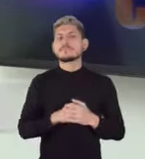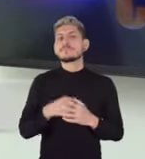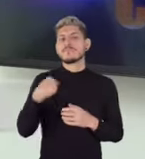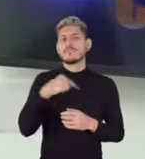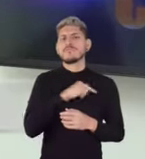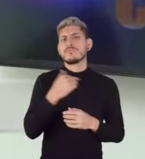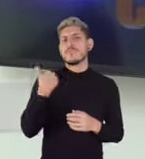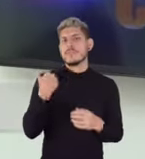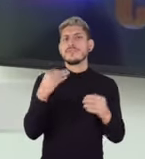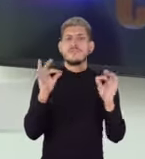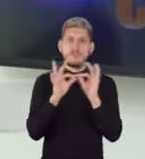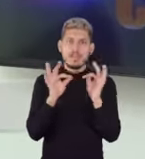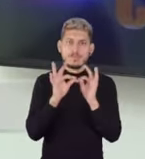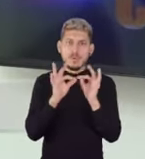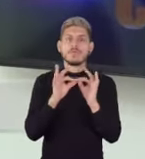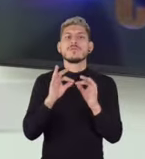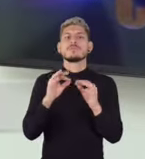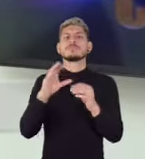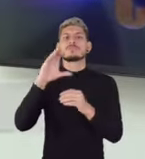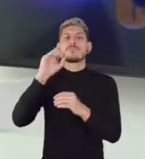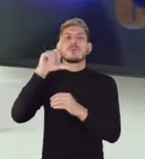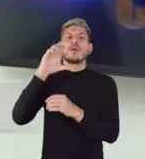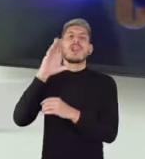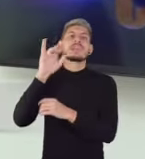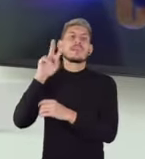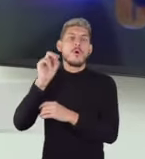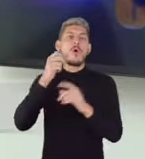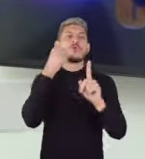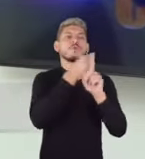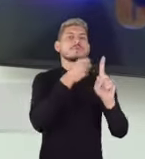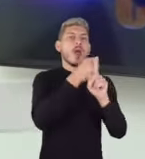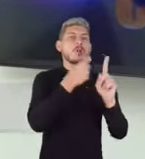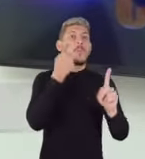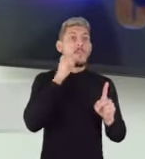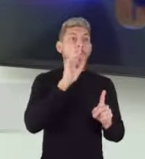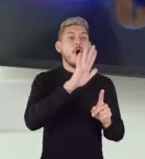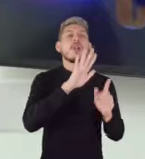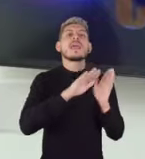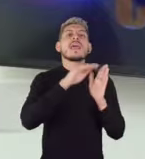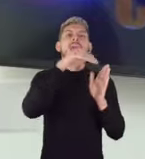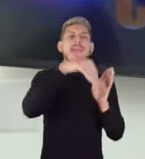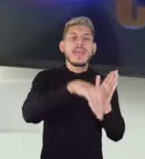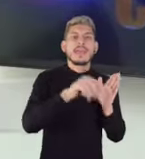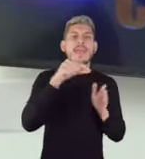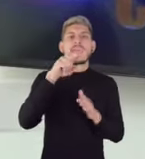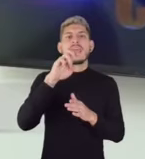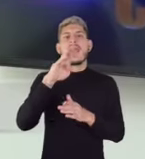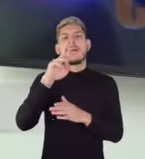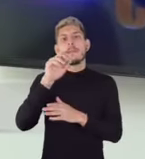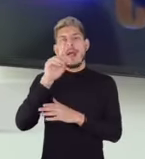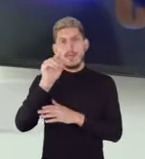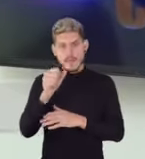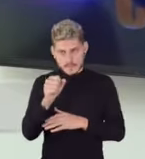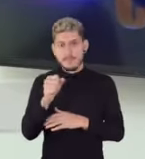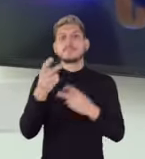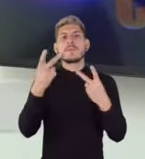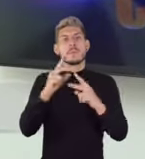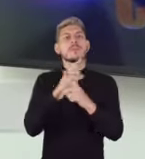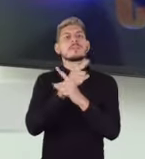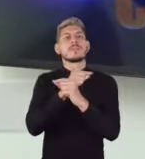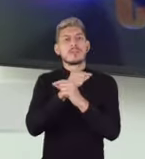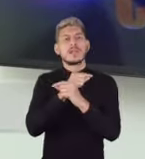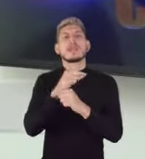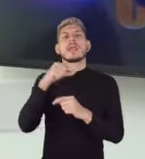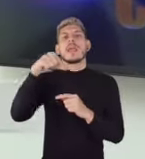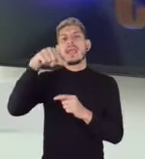redes, estamos en Facebook como el colectivo Luchando por las Quebradas, también estamos con la Quebrada Carretas en Peligro, también estamos en Twitter como